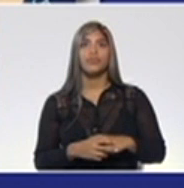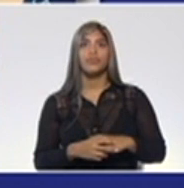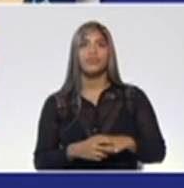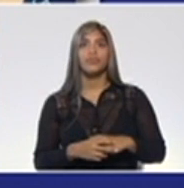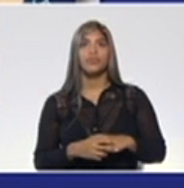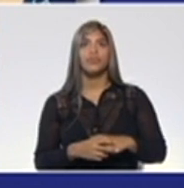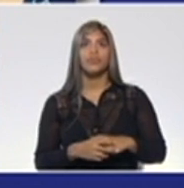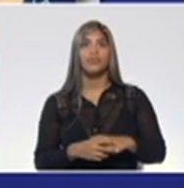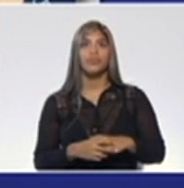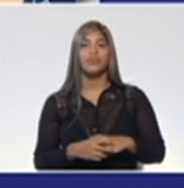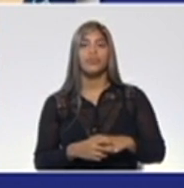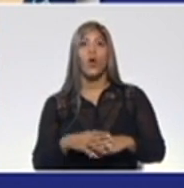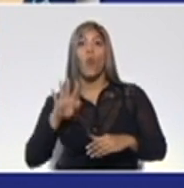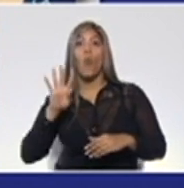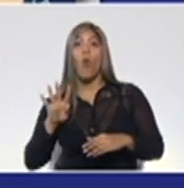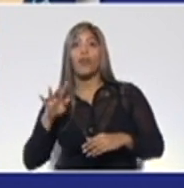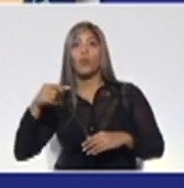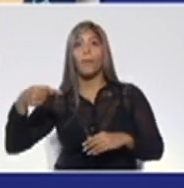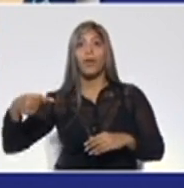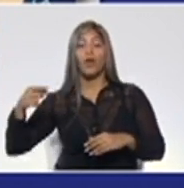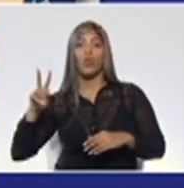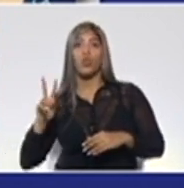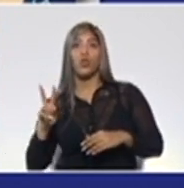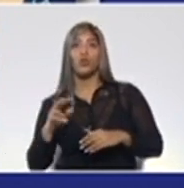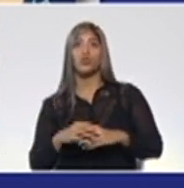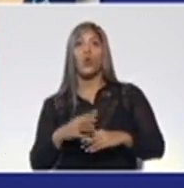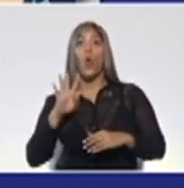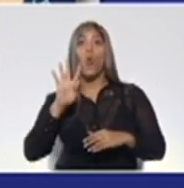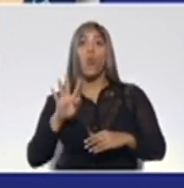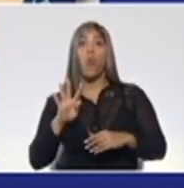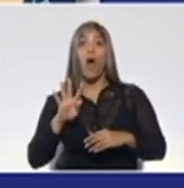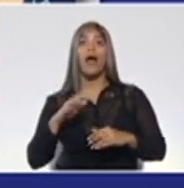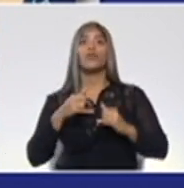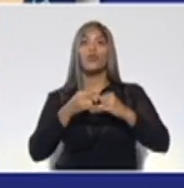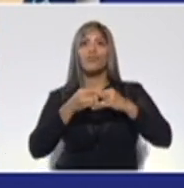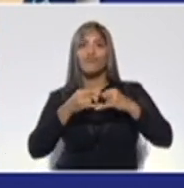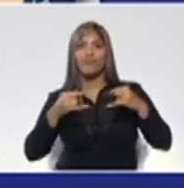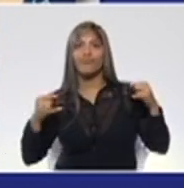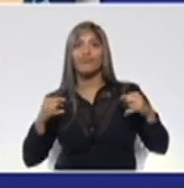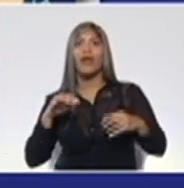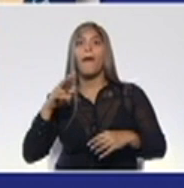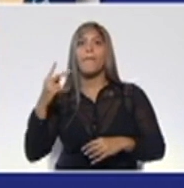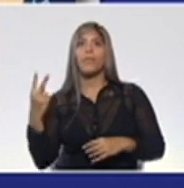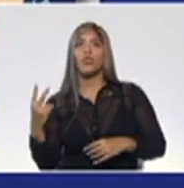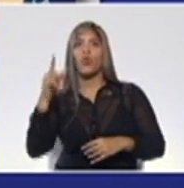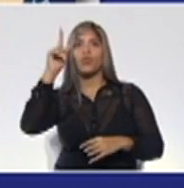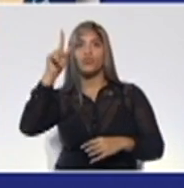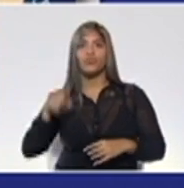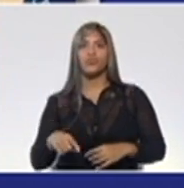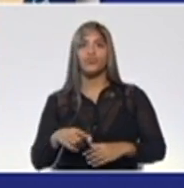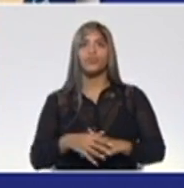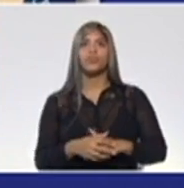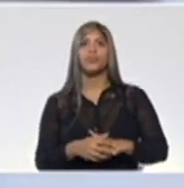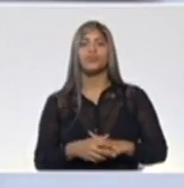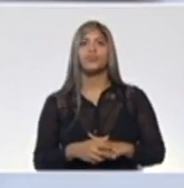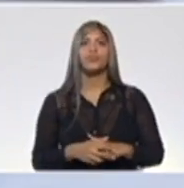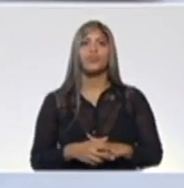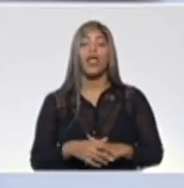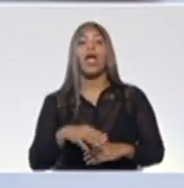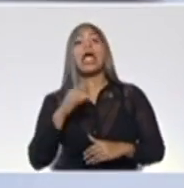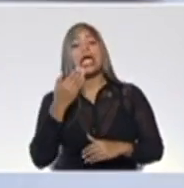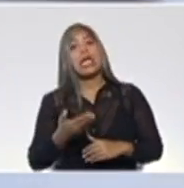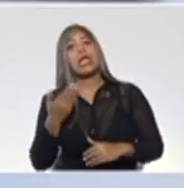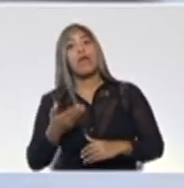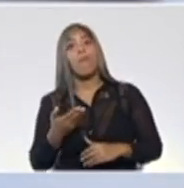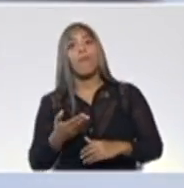de coordenadas 4 menos 2, 4 en X y menos 2 en Y. Es decir, lo